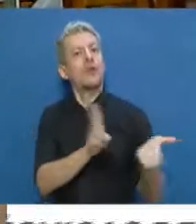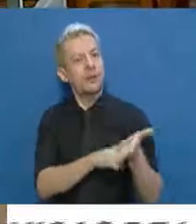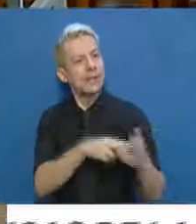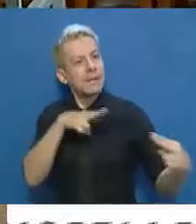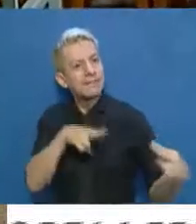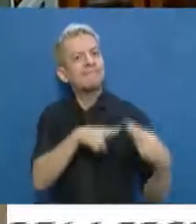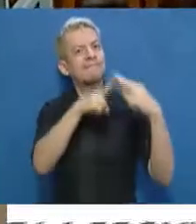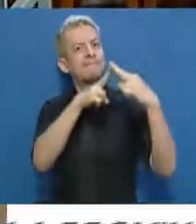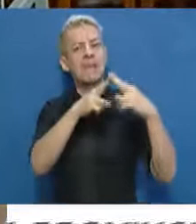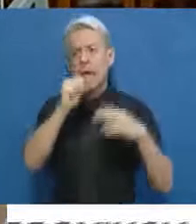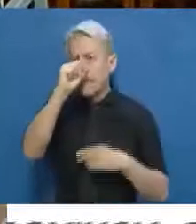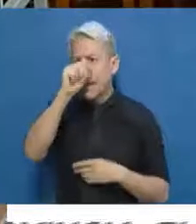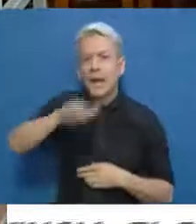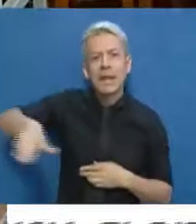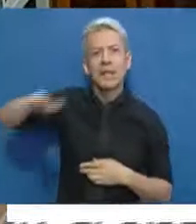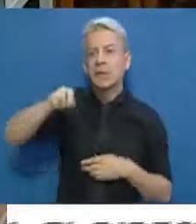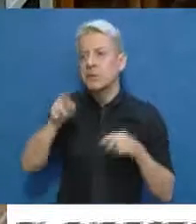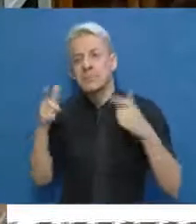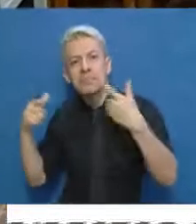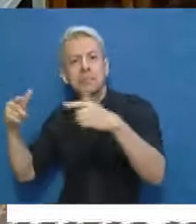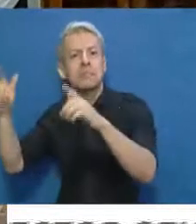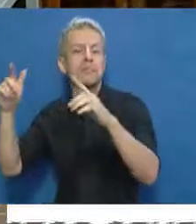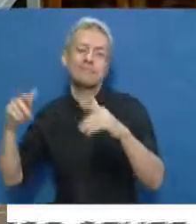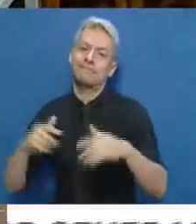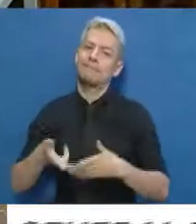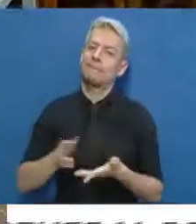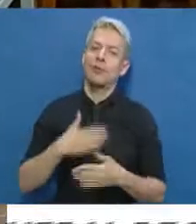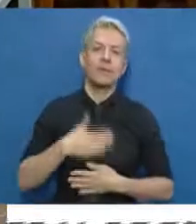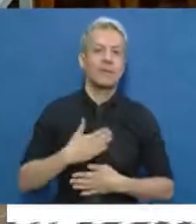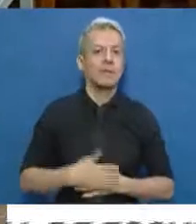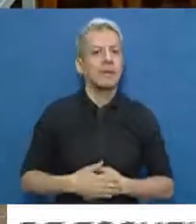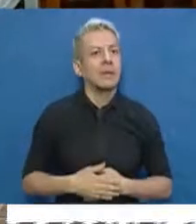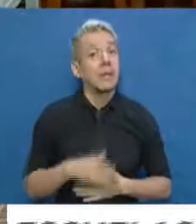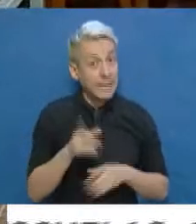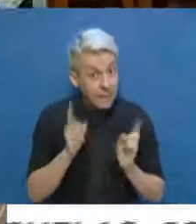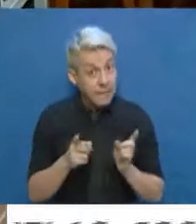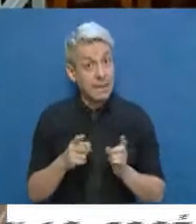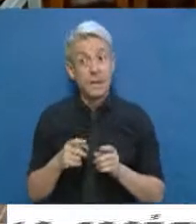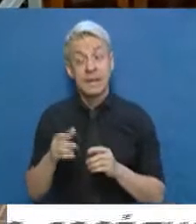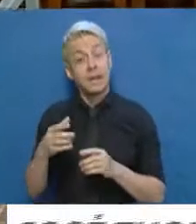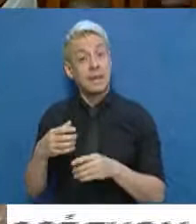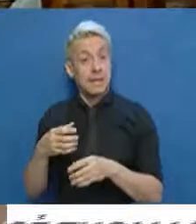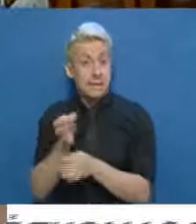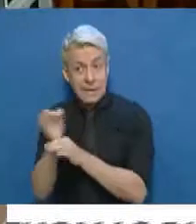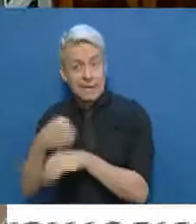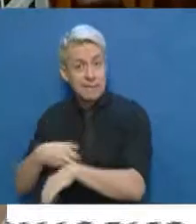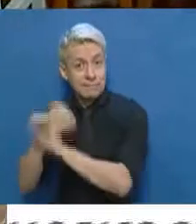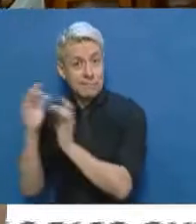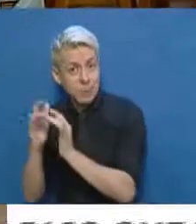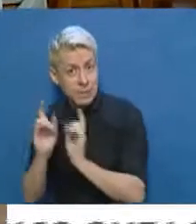recorrer los patios. A la vez usted deberá seguir con las clases virtuales. Por supuesto, sí, sí, sí.